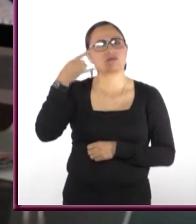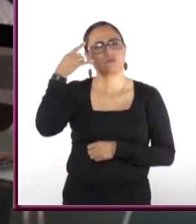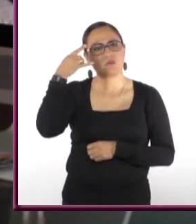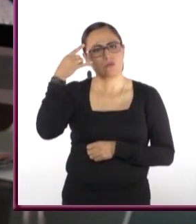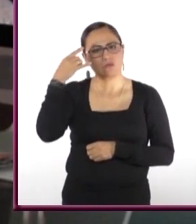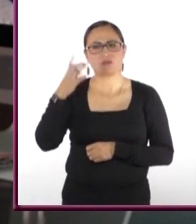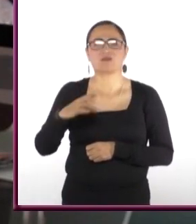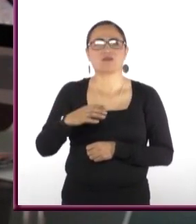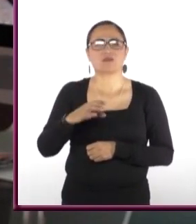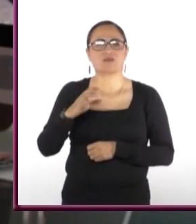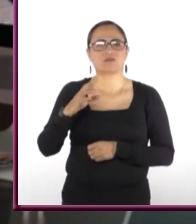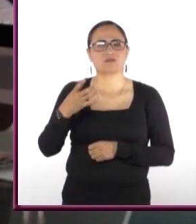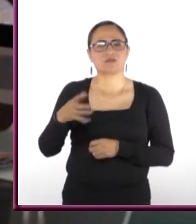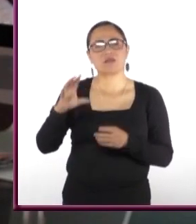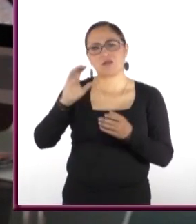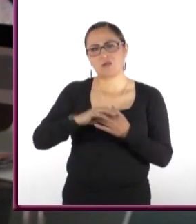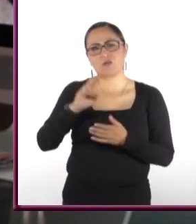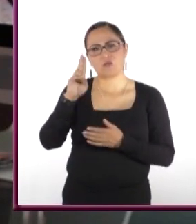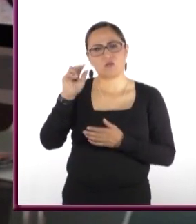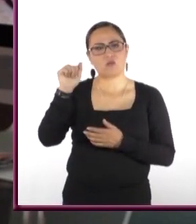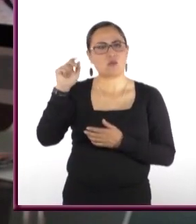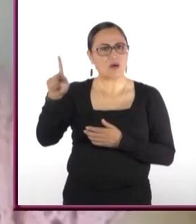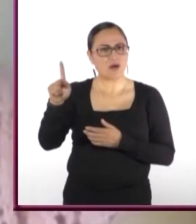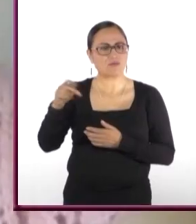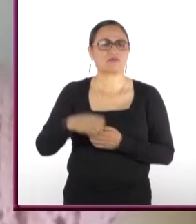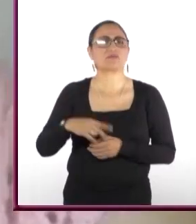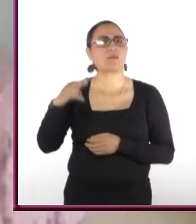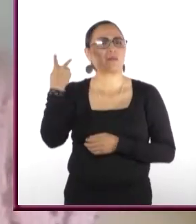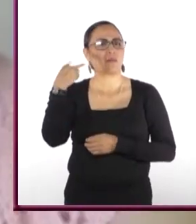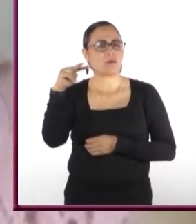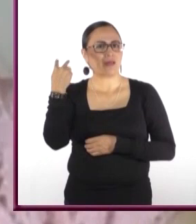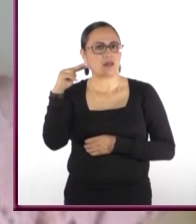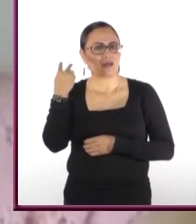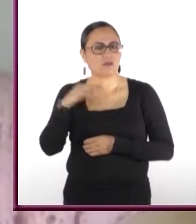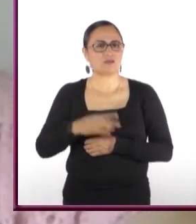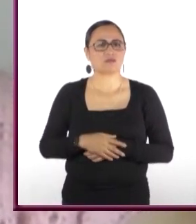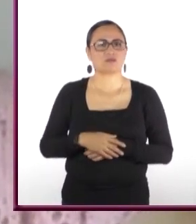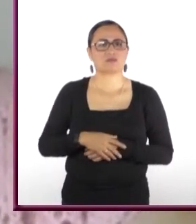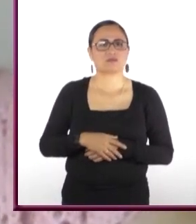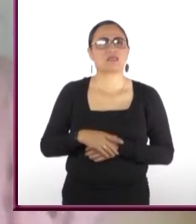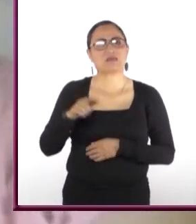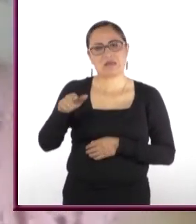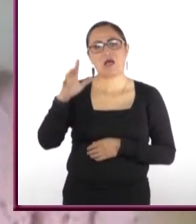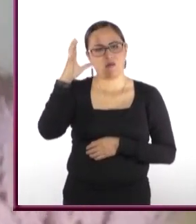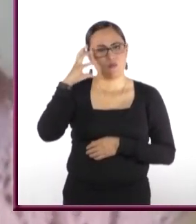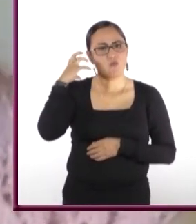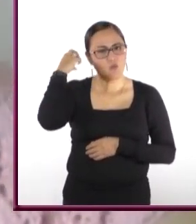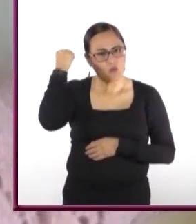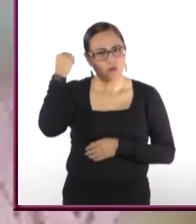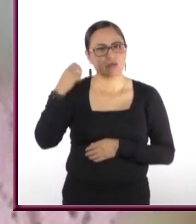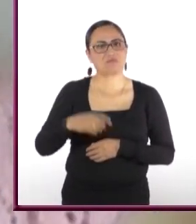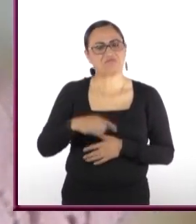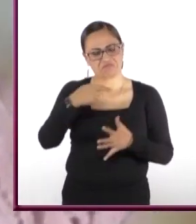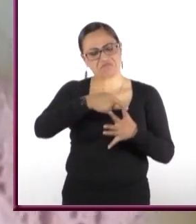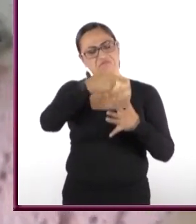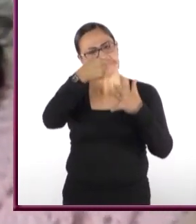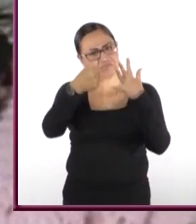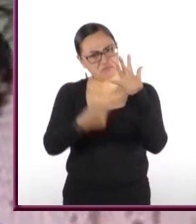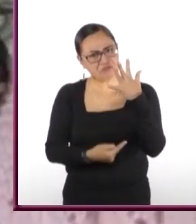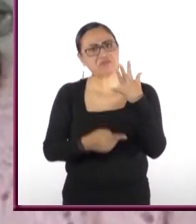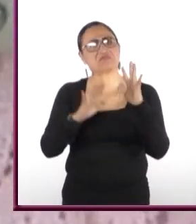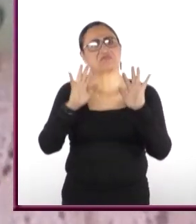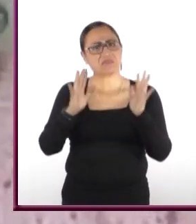la UAS de Zacatecas, la UAP, la Veracruzana y la de Morelos, ¿no? O sea, tienen